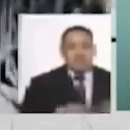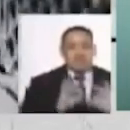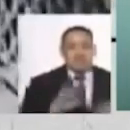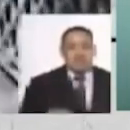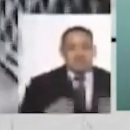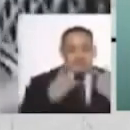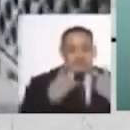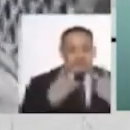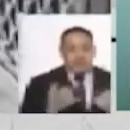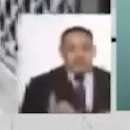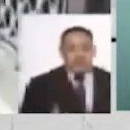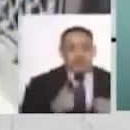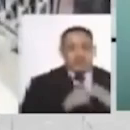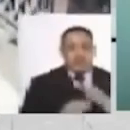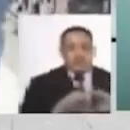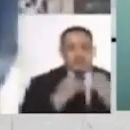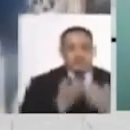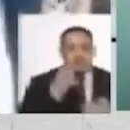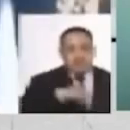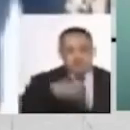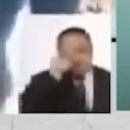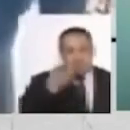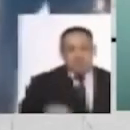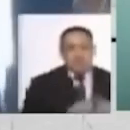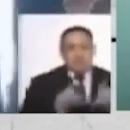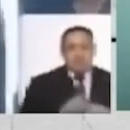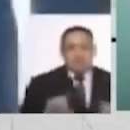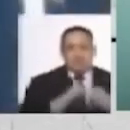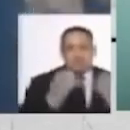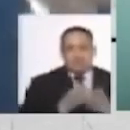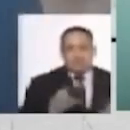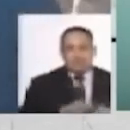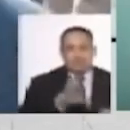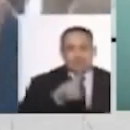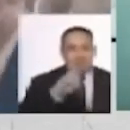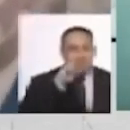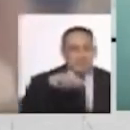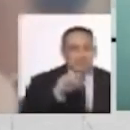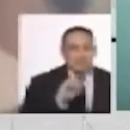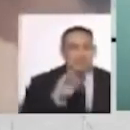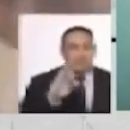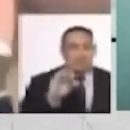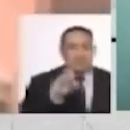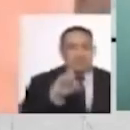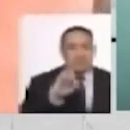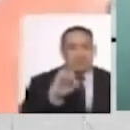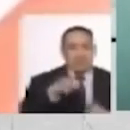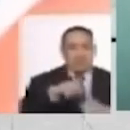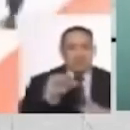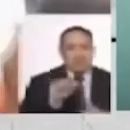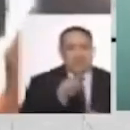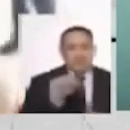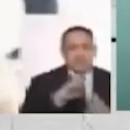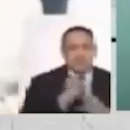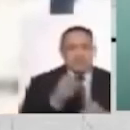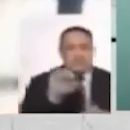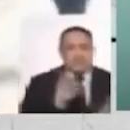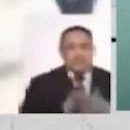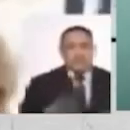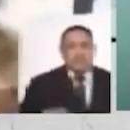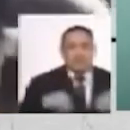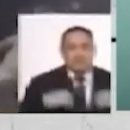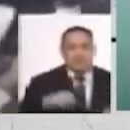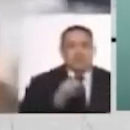Y lo que también preocupa mucho es que este régimen está generando las condiciones para bombardear, para petardear,